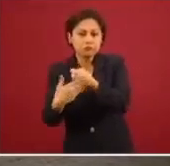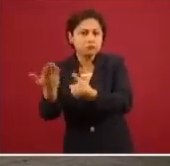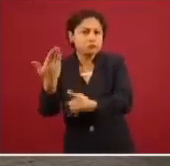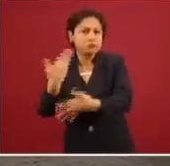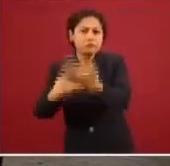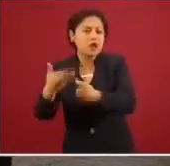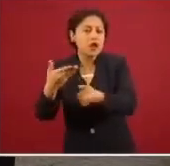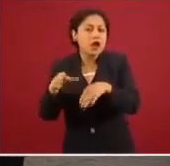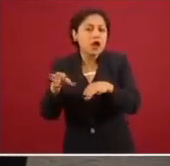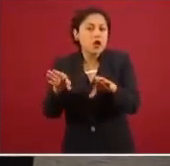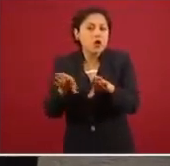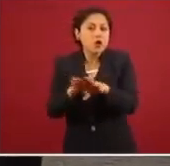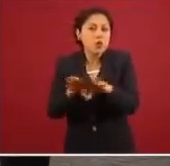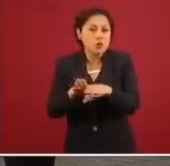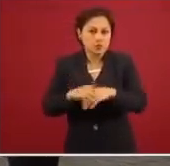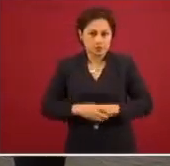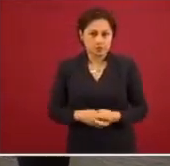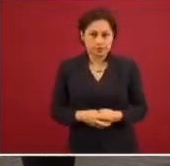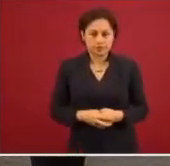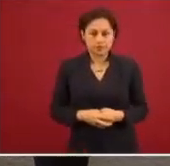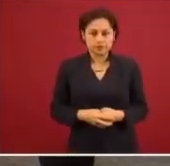correspondiente. Es decir, ¿qué esperamos